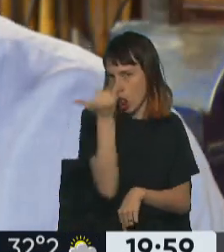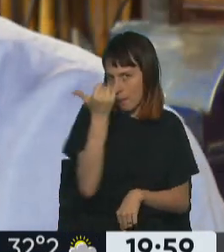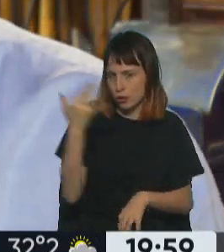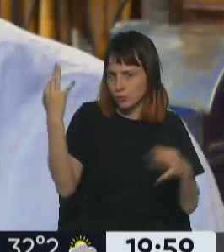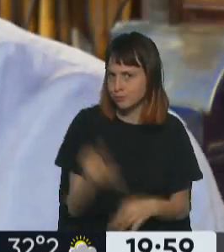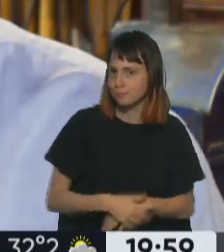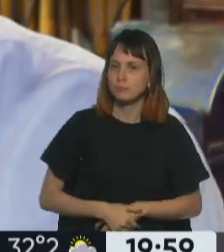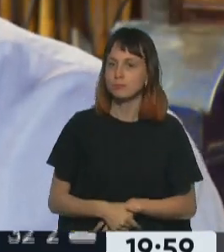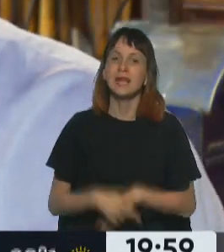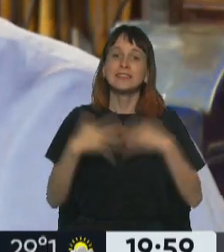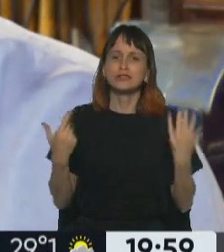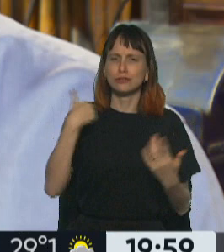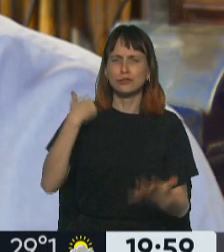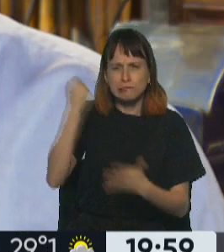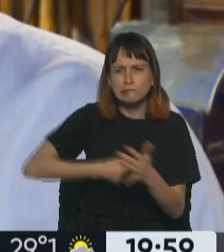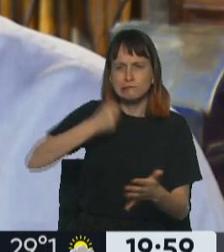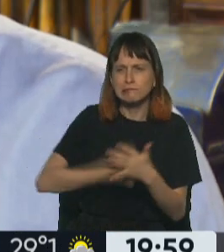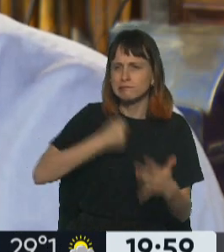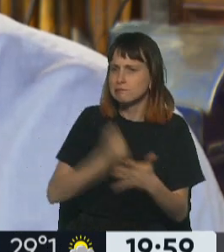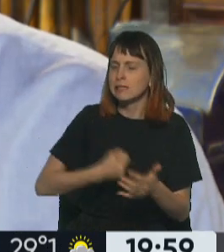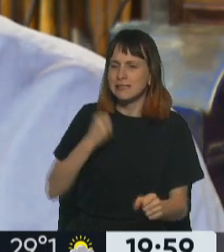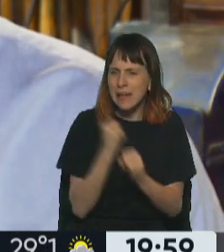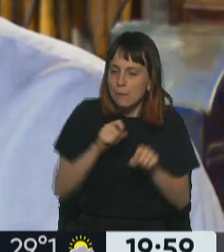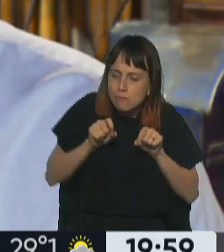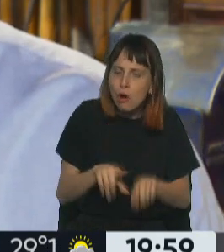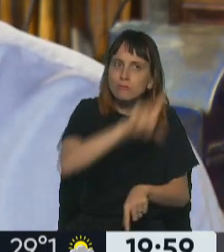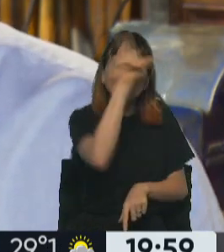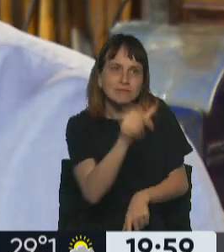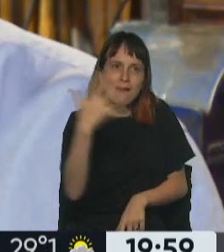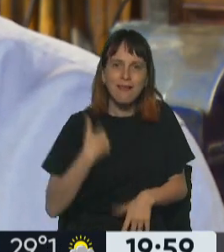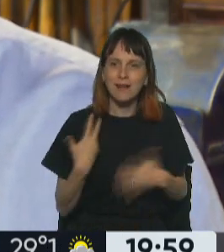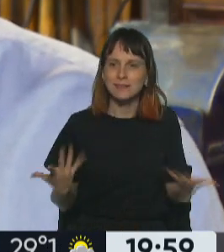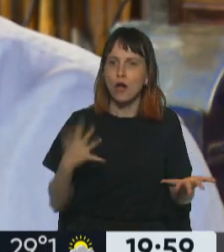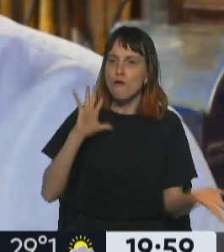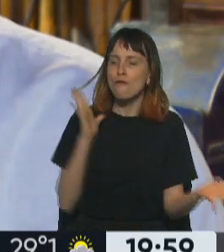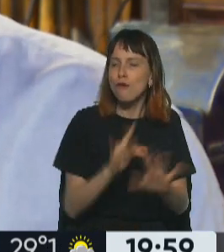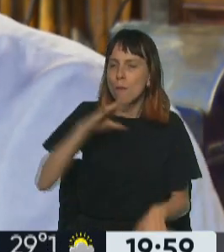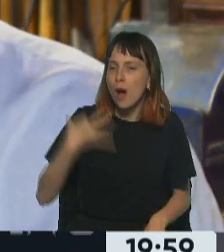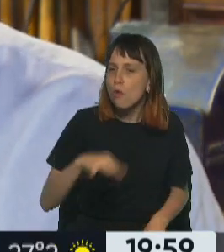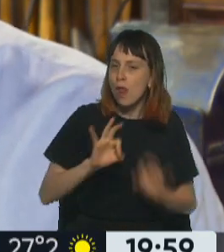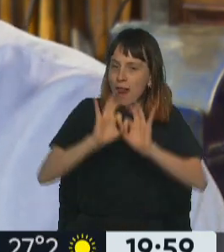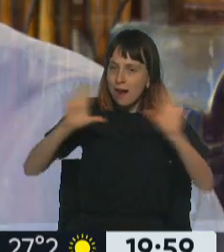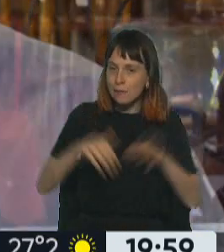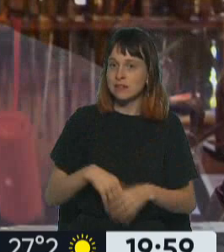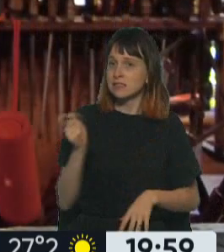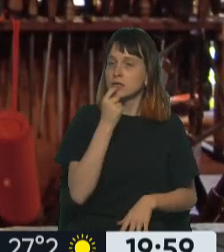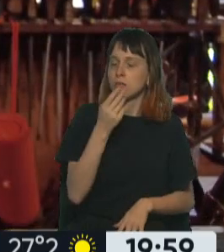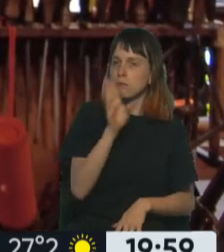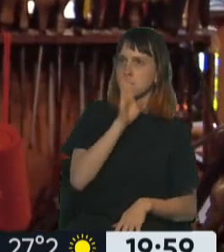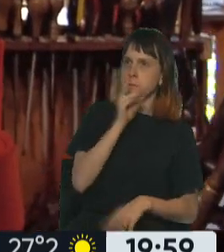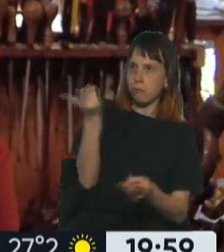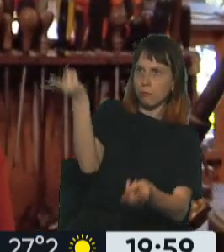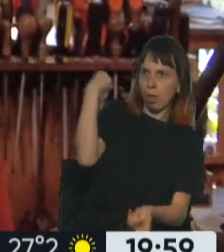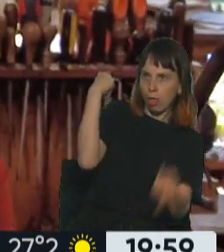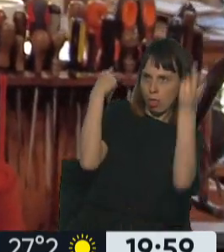posible para trabajar por ella, porque es la única manera de estar libre, si no somos esclavos de alguien.